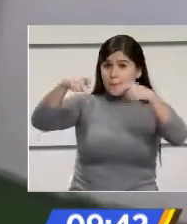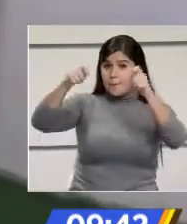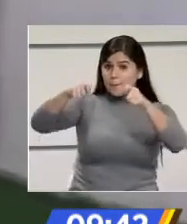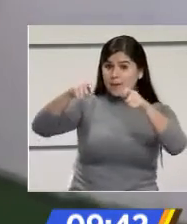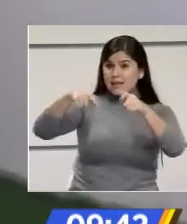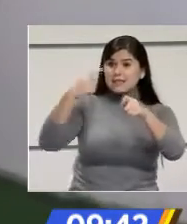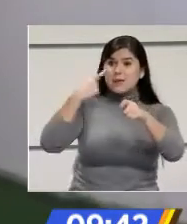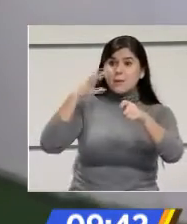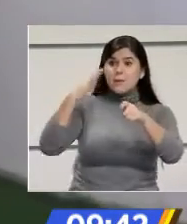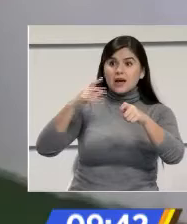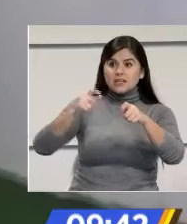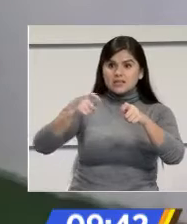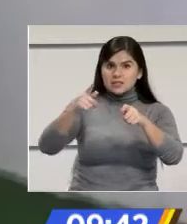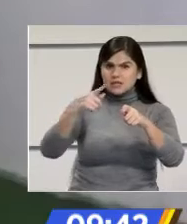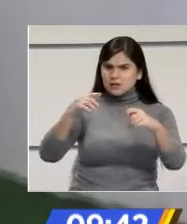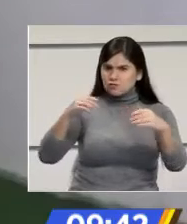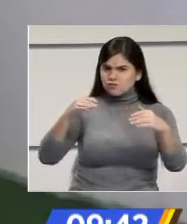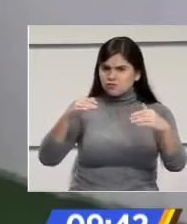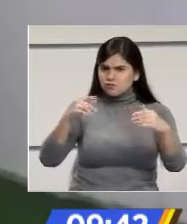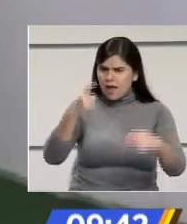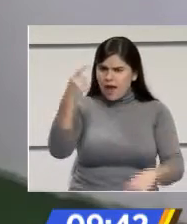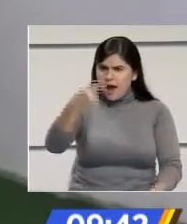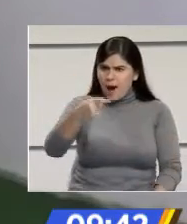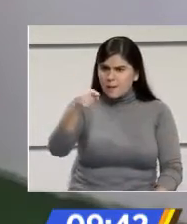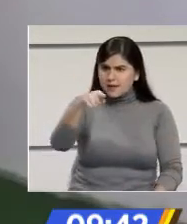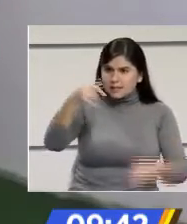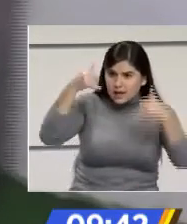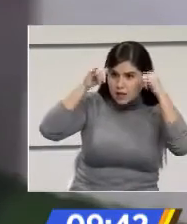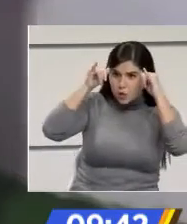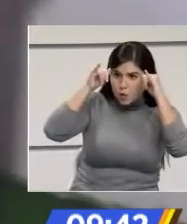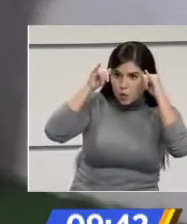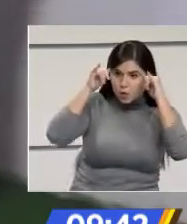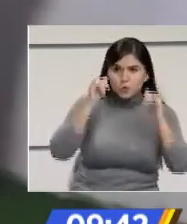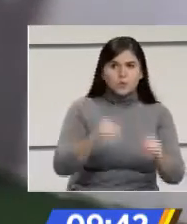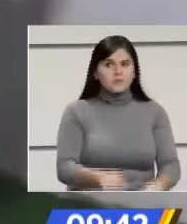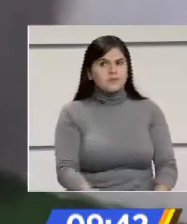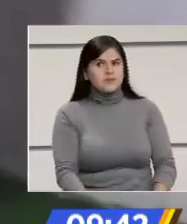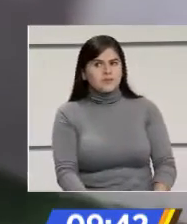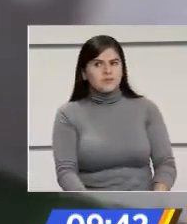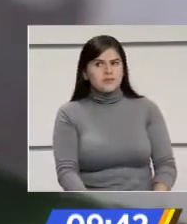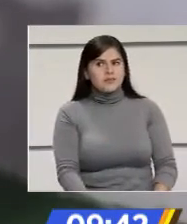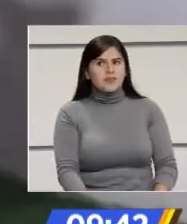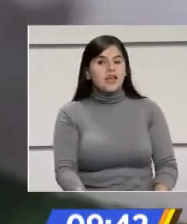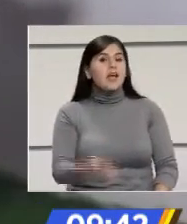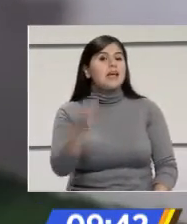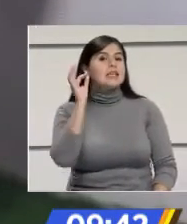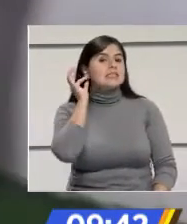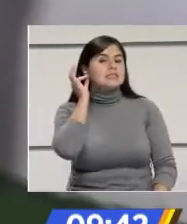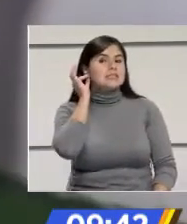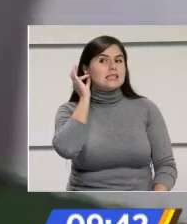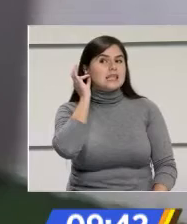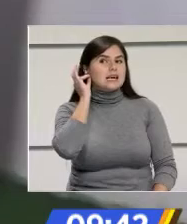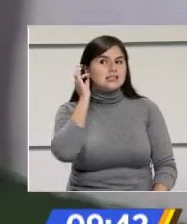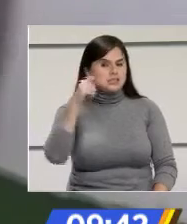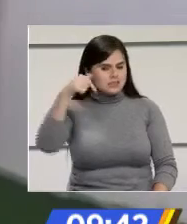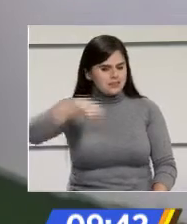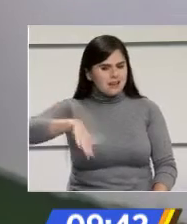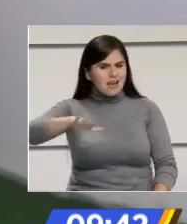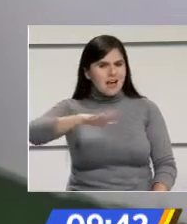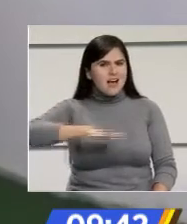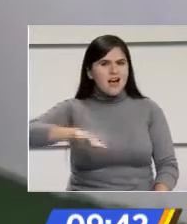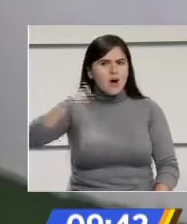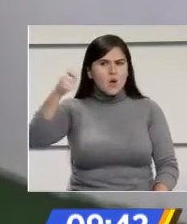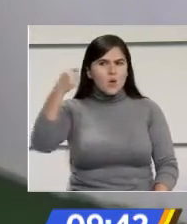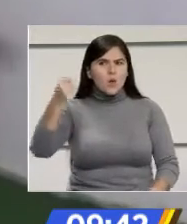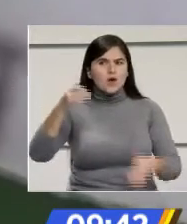paso. Está frente a un toro. El chico representa el toro. Ay, no. Y la chica es muy valiente, de estas tierras